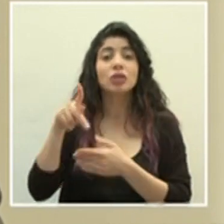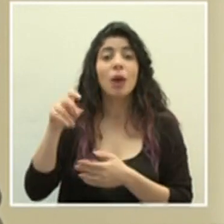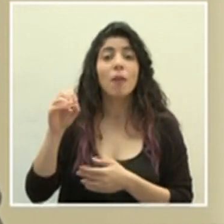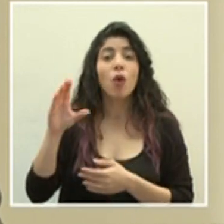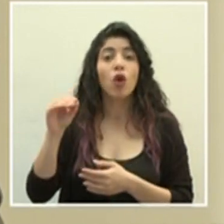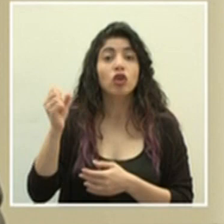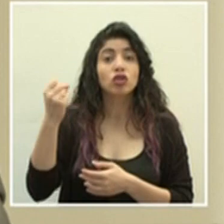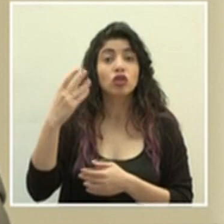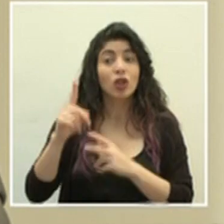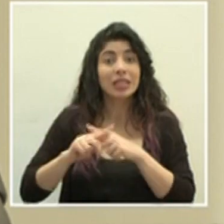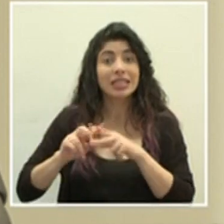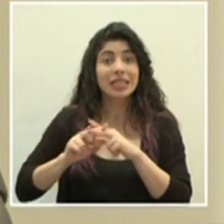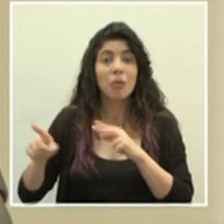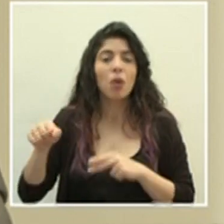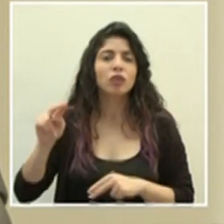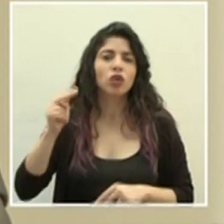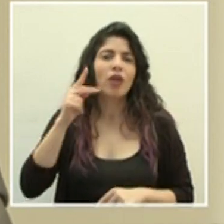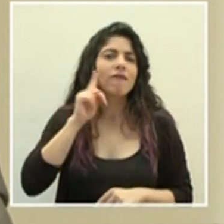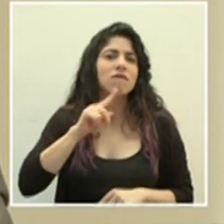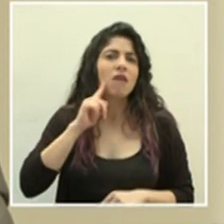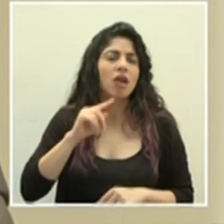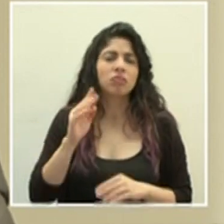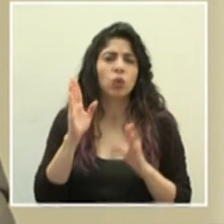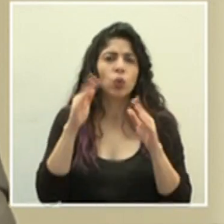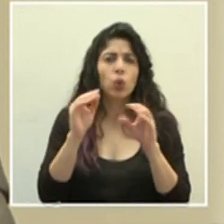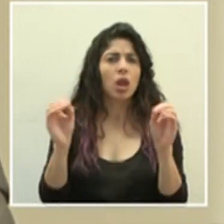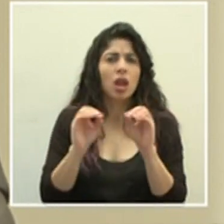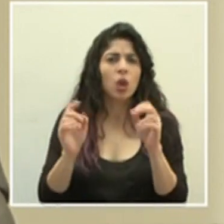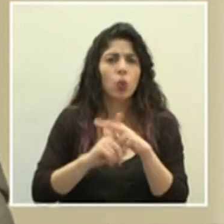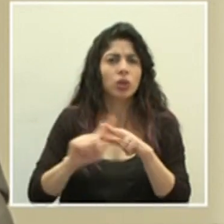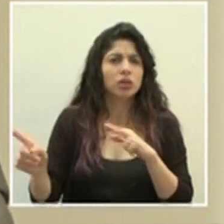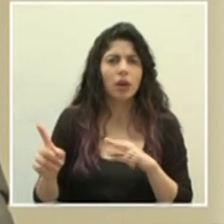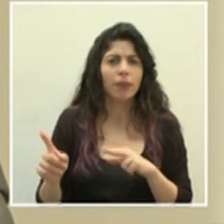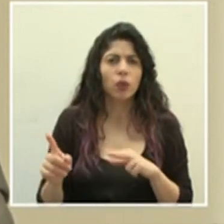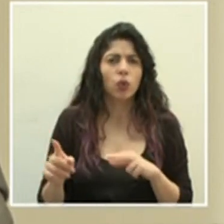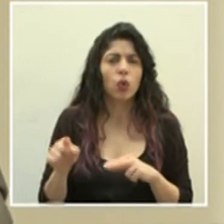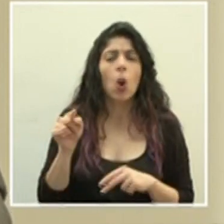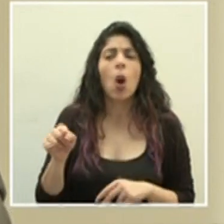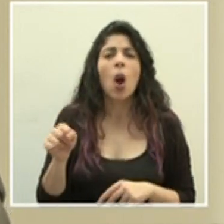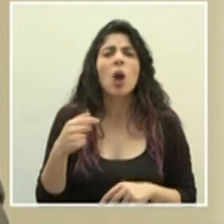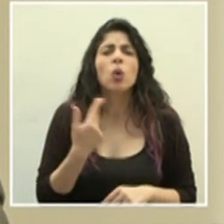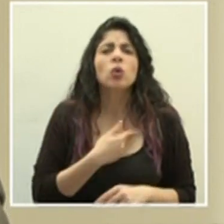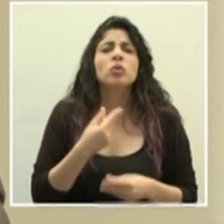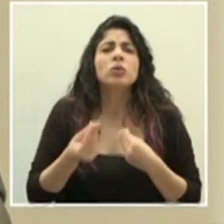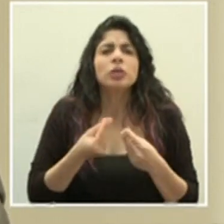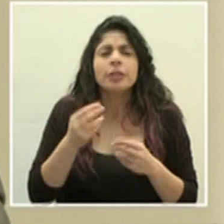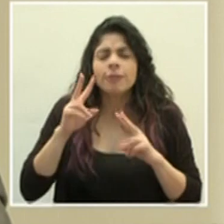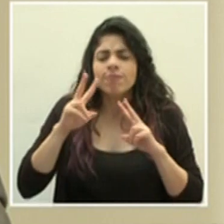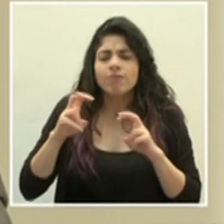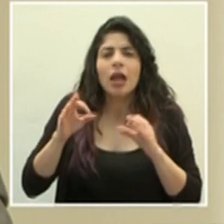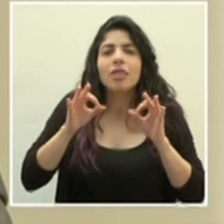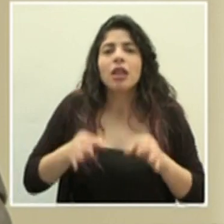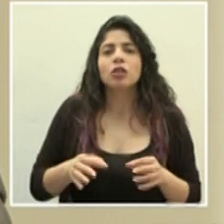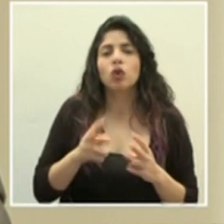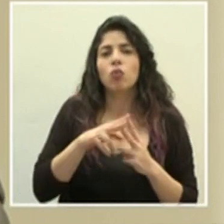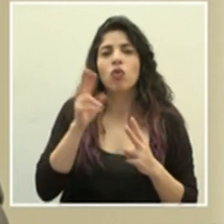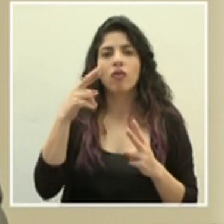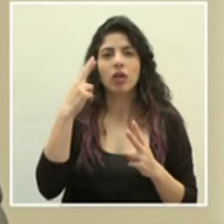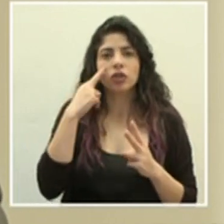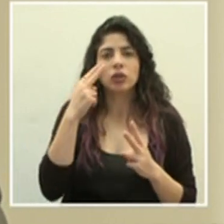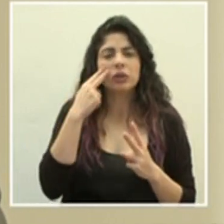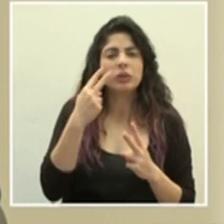Pocosol, eso es una noticia falsa, no hubo ninguna fuga. Ahí lo que tomamos fue una decisión por dos razones: